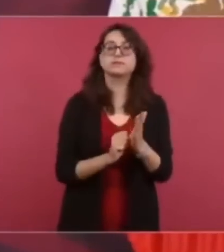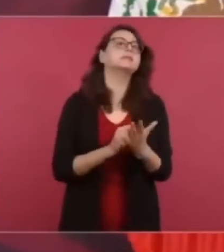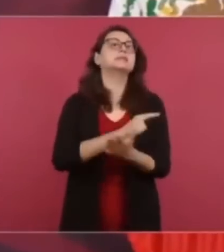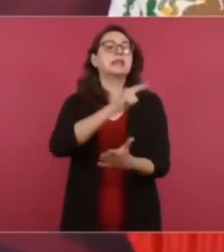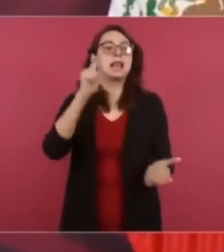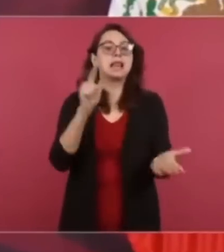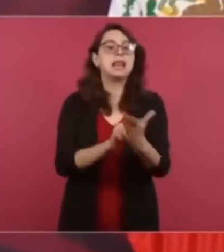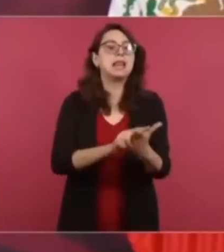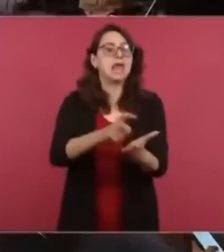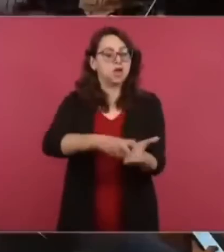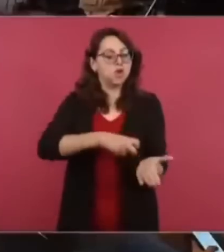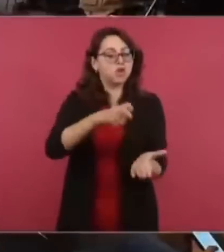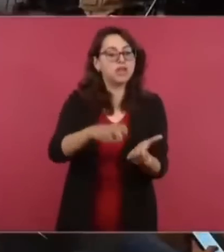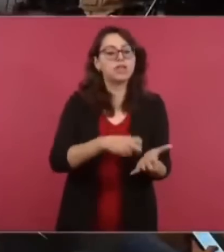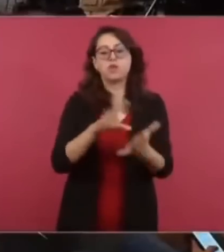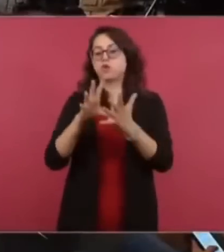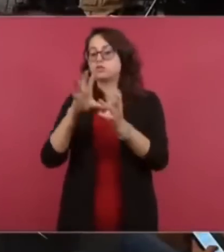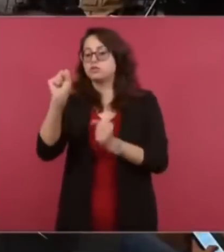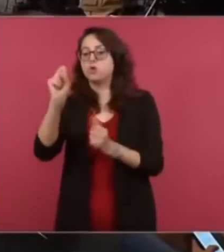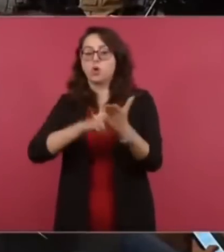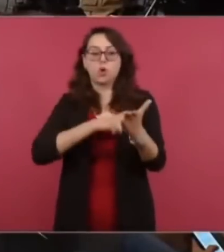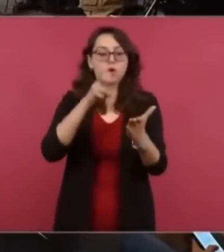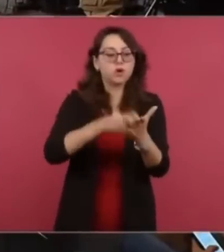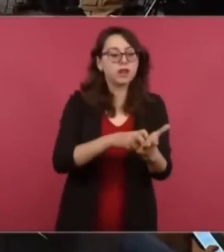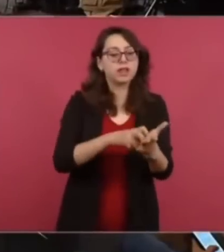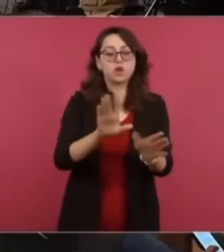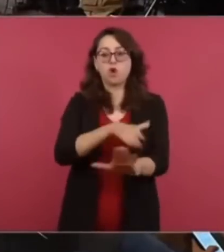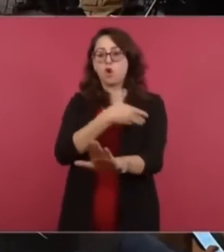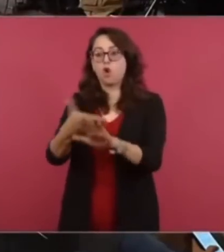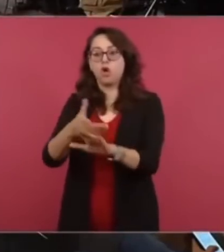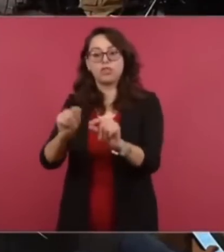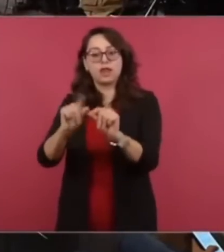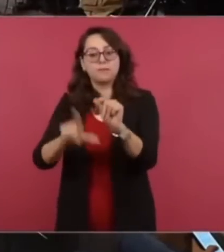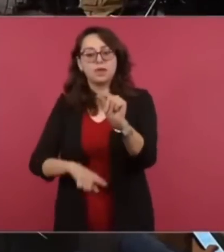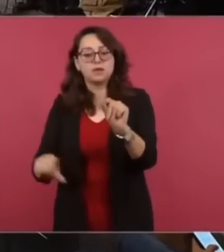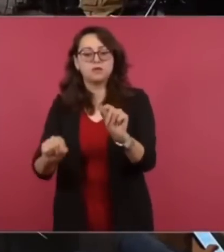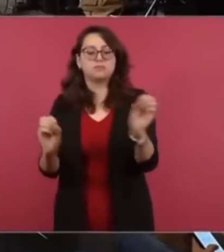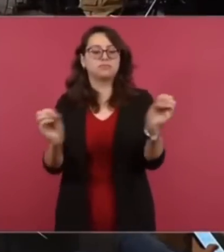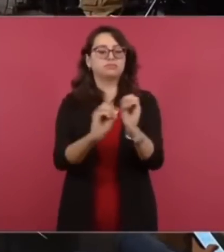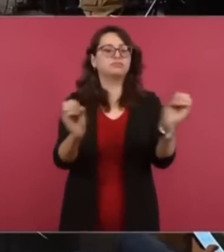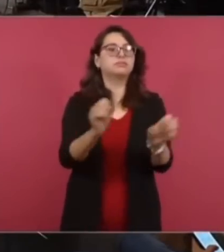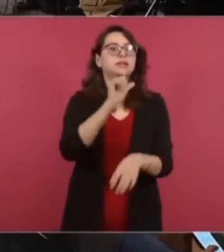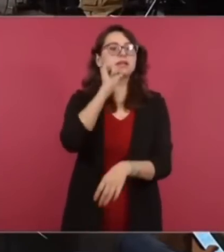una reforma constitucional en contra del pueblo.